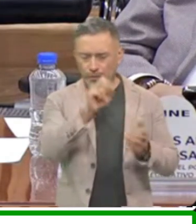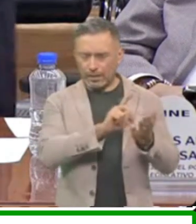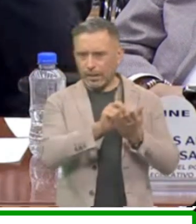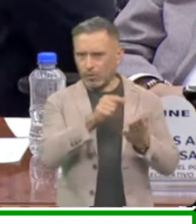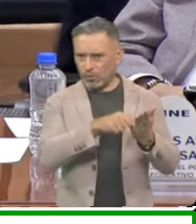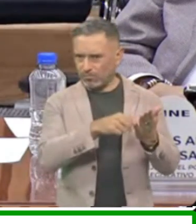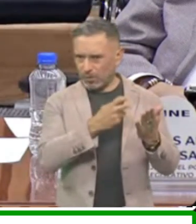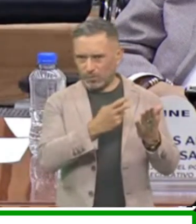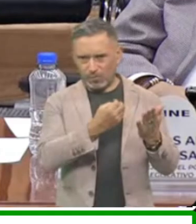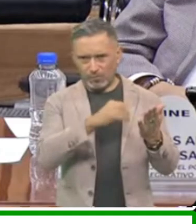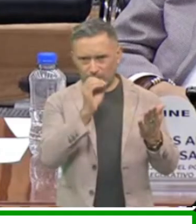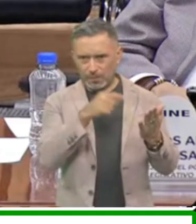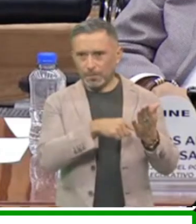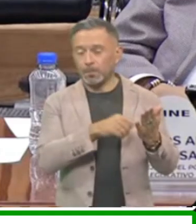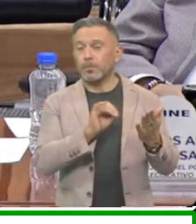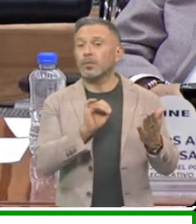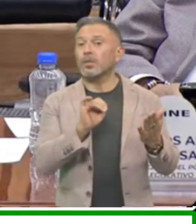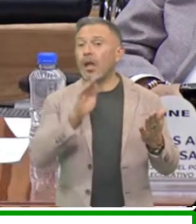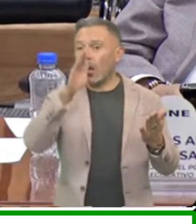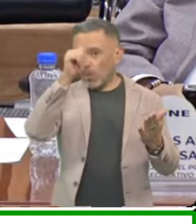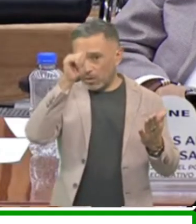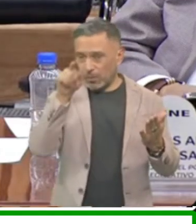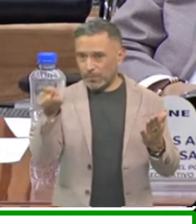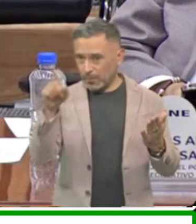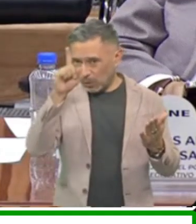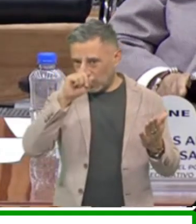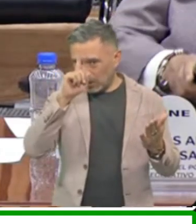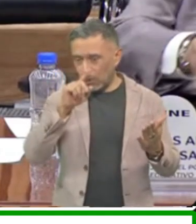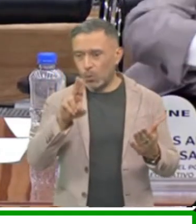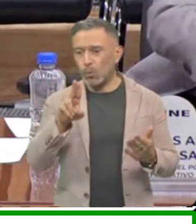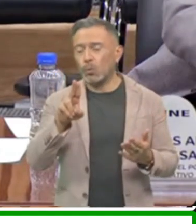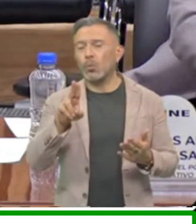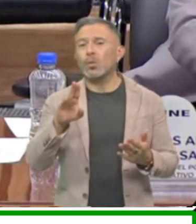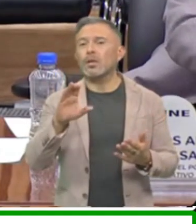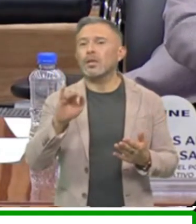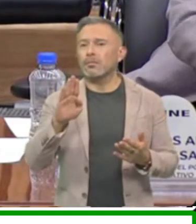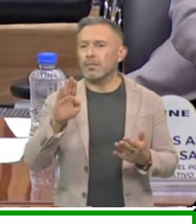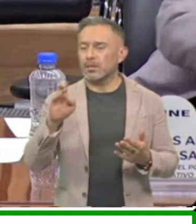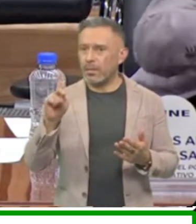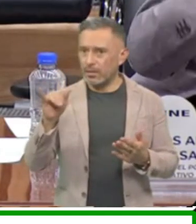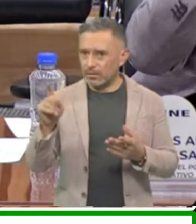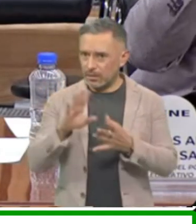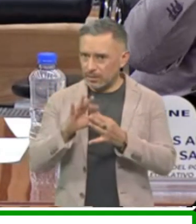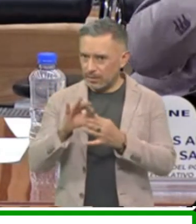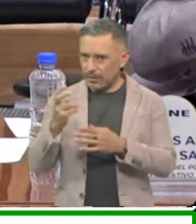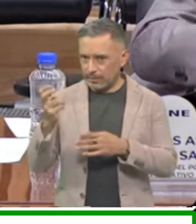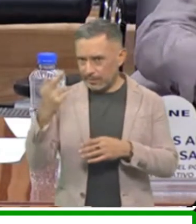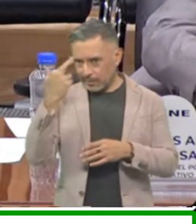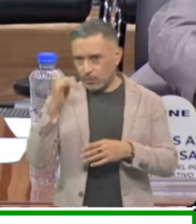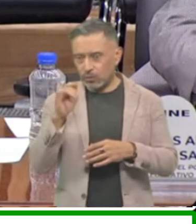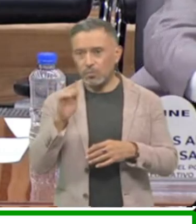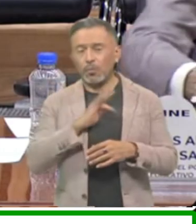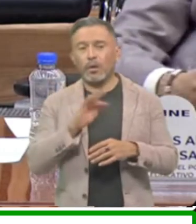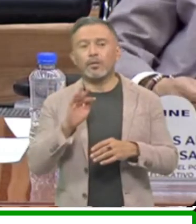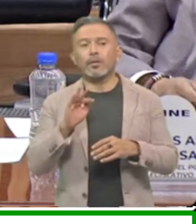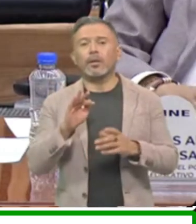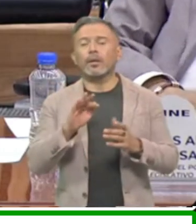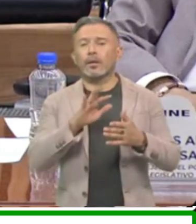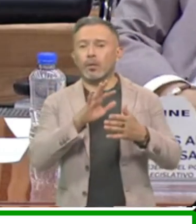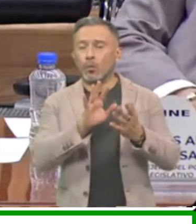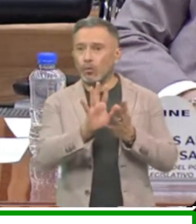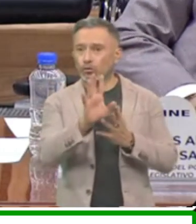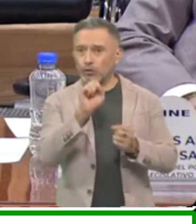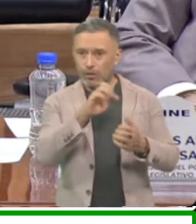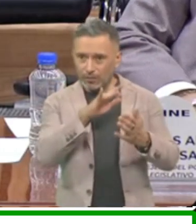coincido ahí con el consejero Uquib Espadas en relación a que no se puede tergiversar